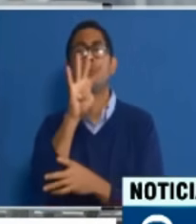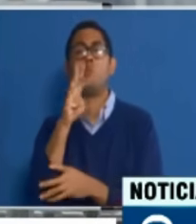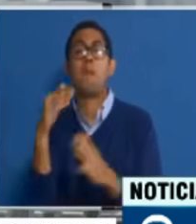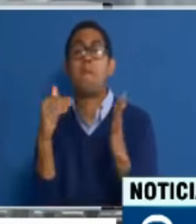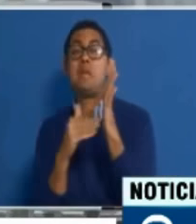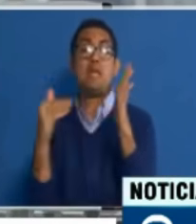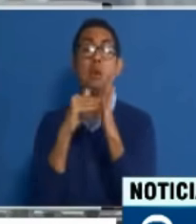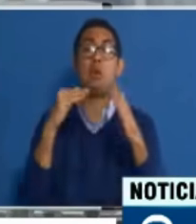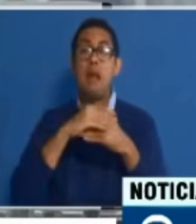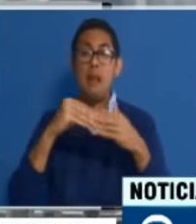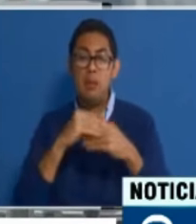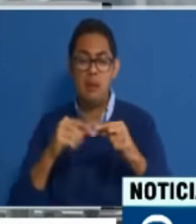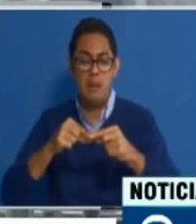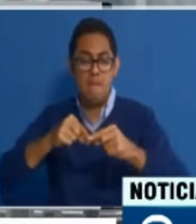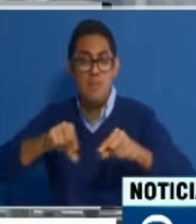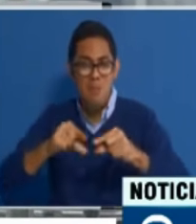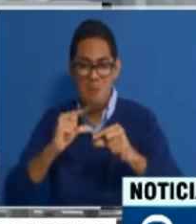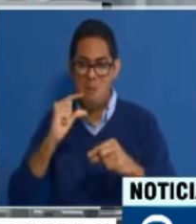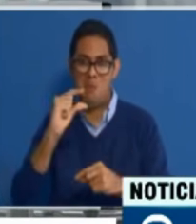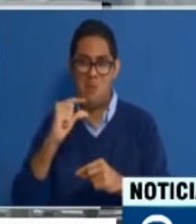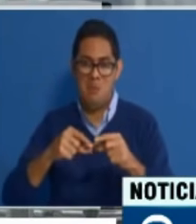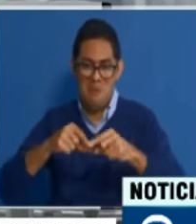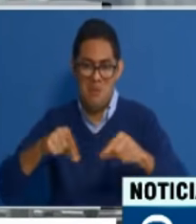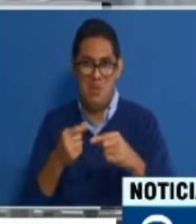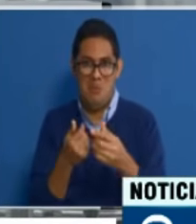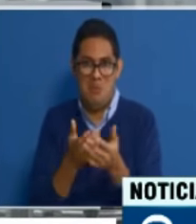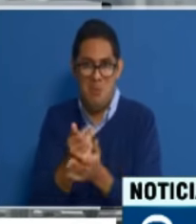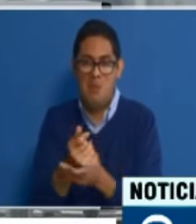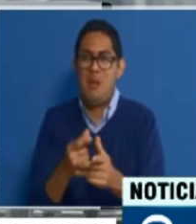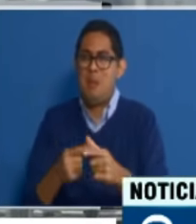de balboas en bonos.